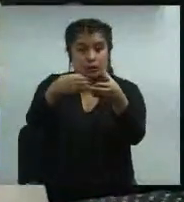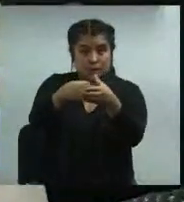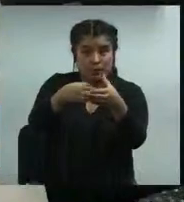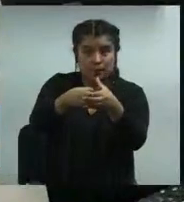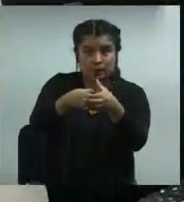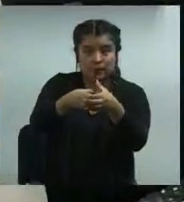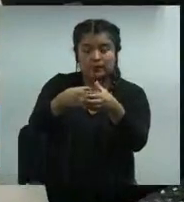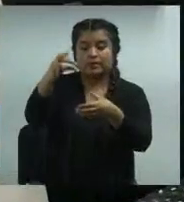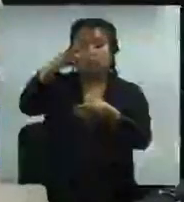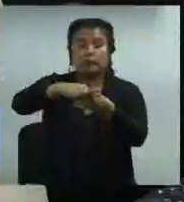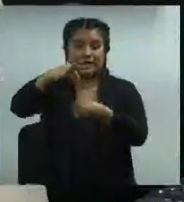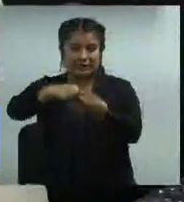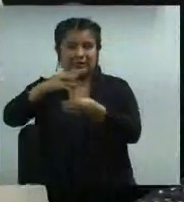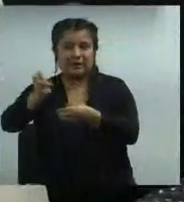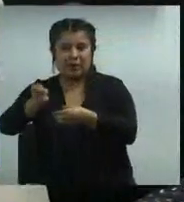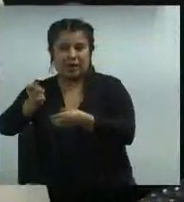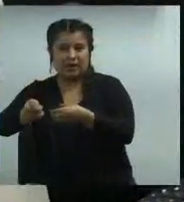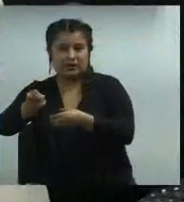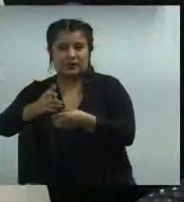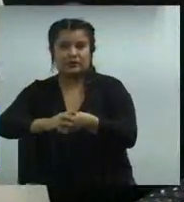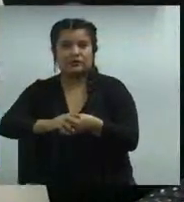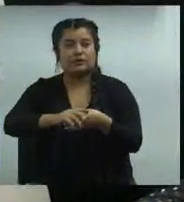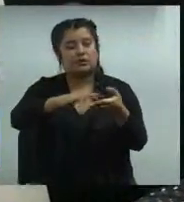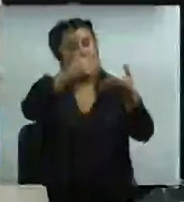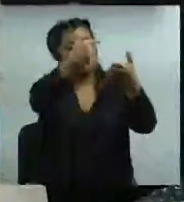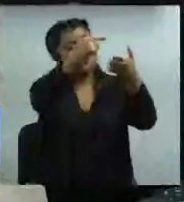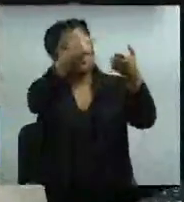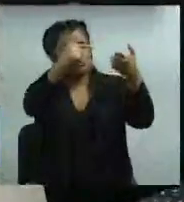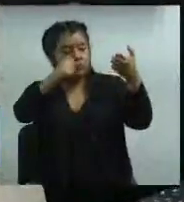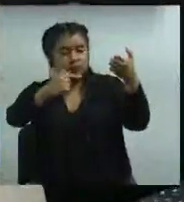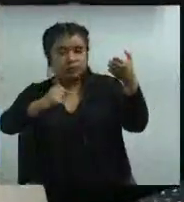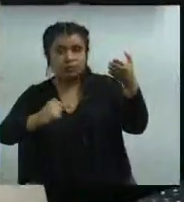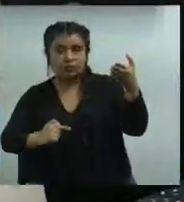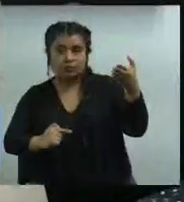postulación y con la famosa tabla de gradación que ellos